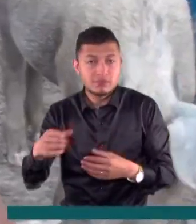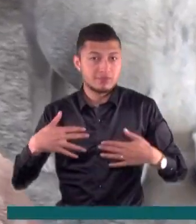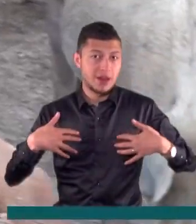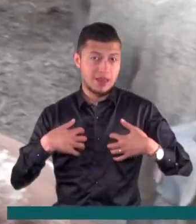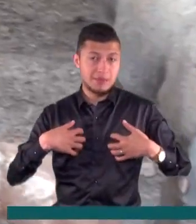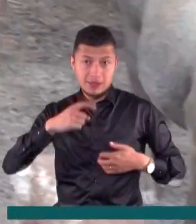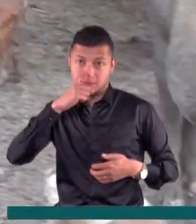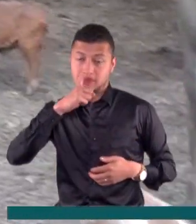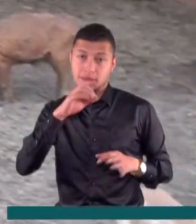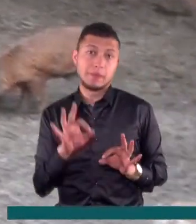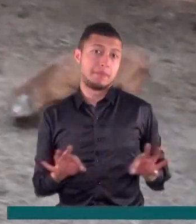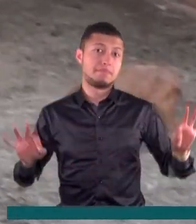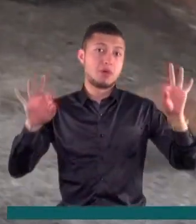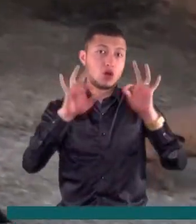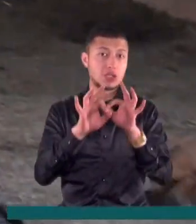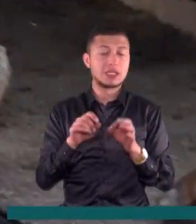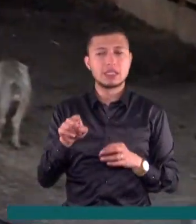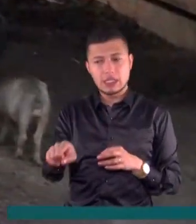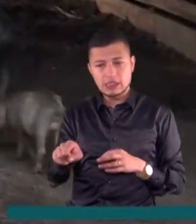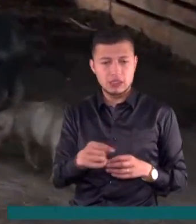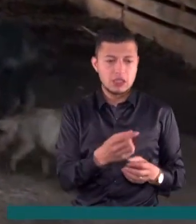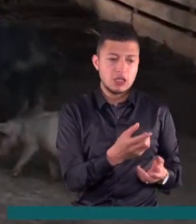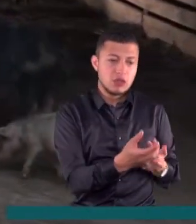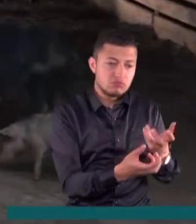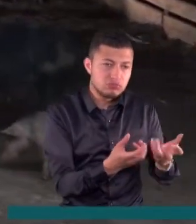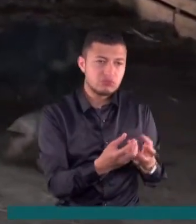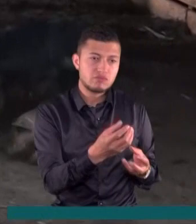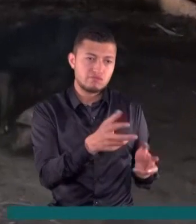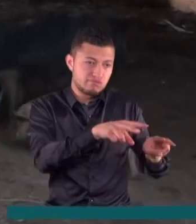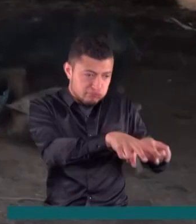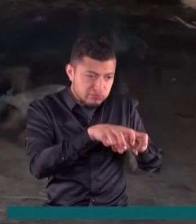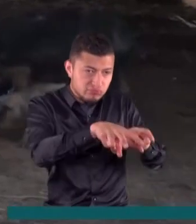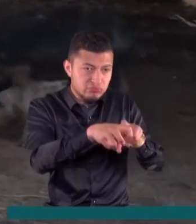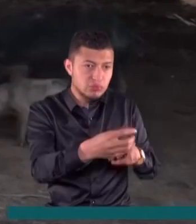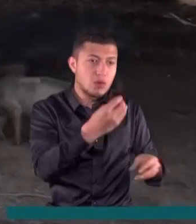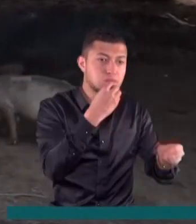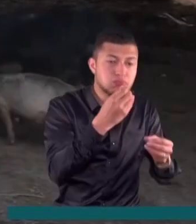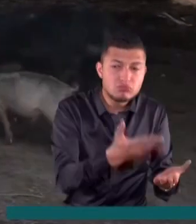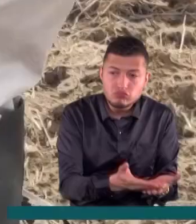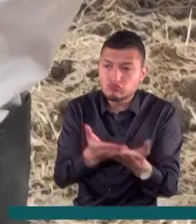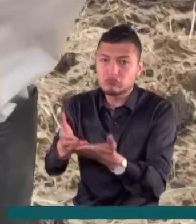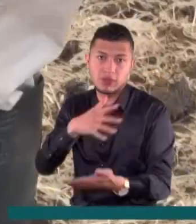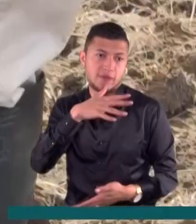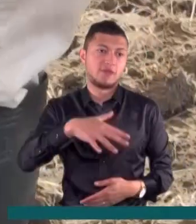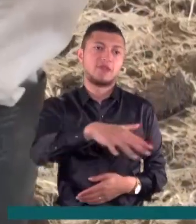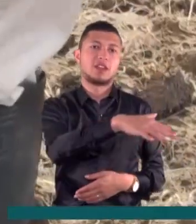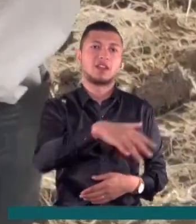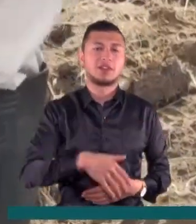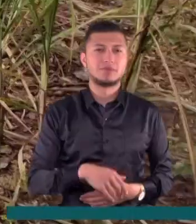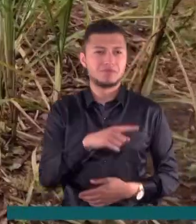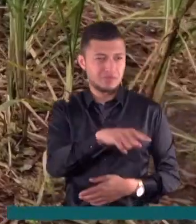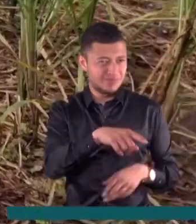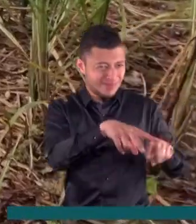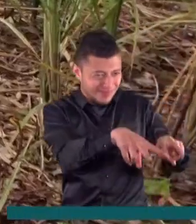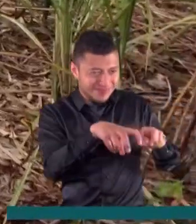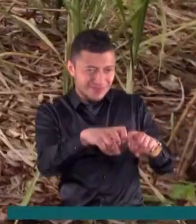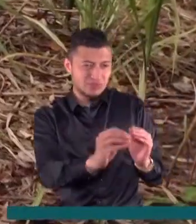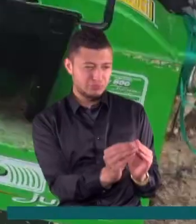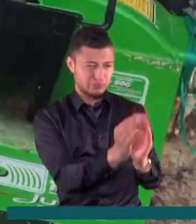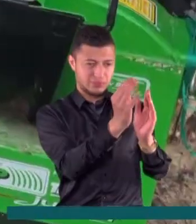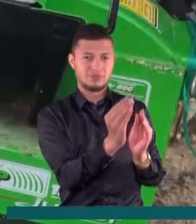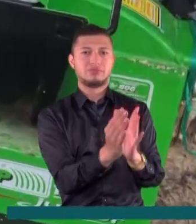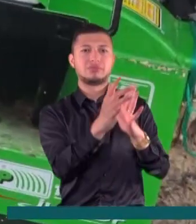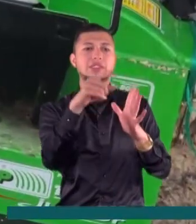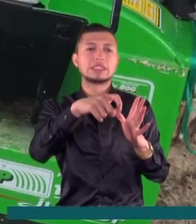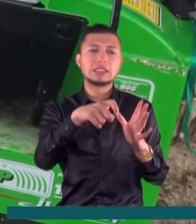es muy importante, por eso la cosecha y procesamiento de los alimentos se dan en esta misma finca. A través de Pancoger, cultivos caseros